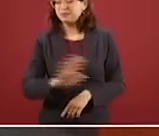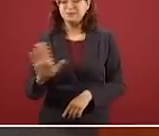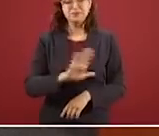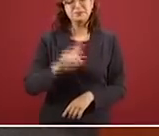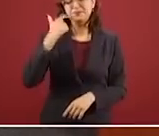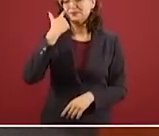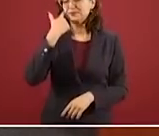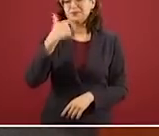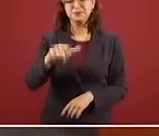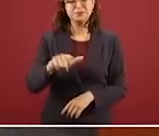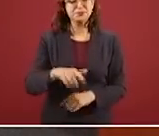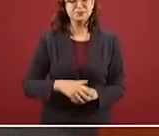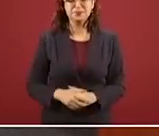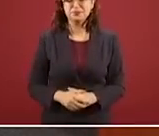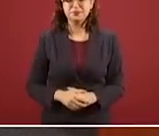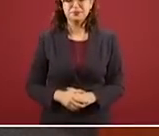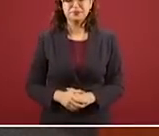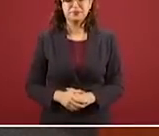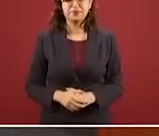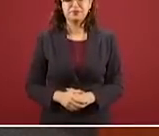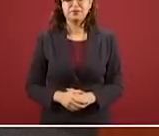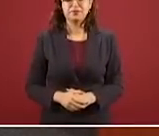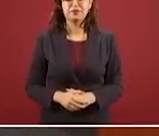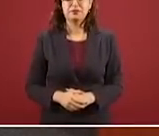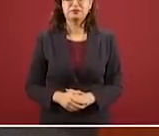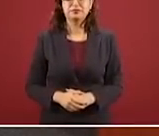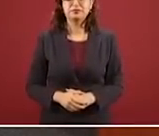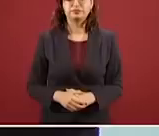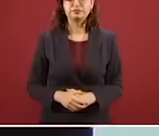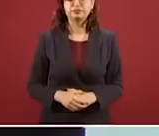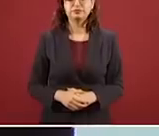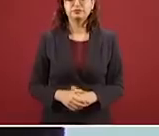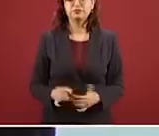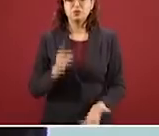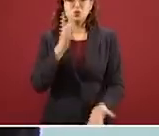Y no es un asunto ideológico,